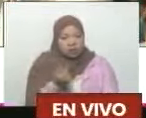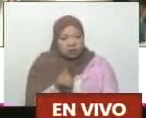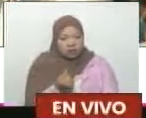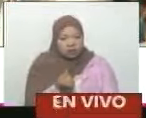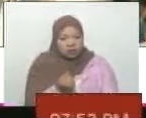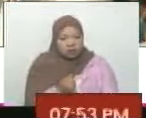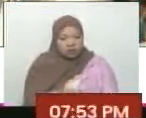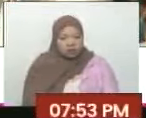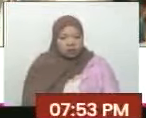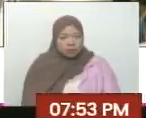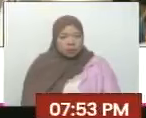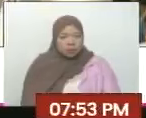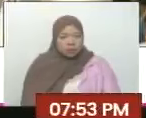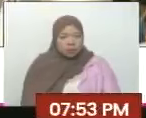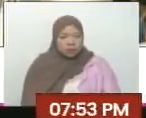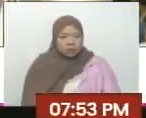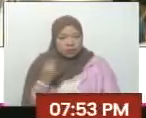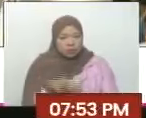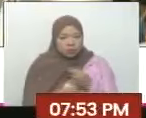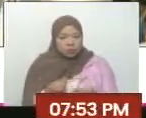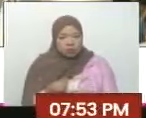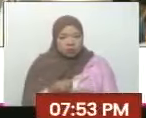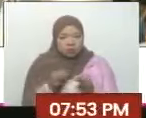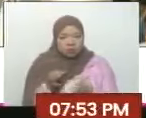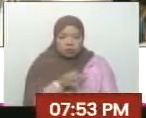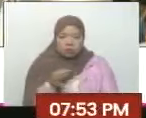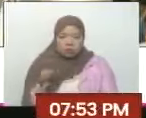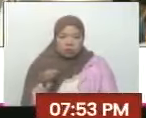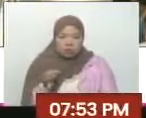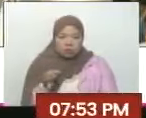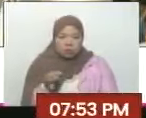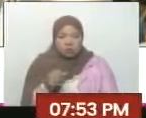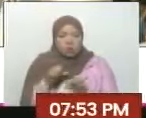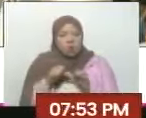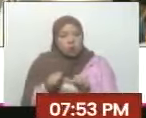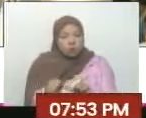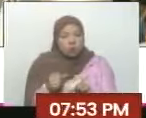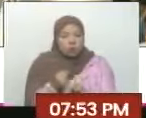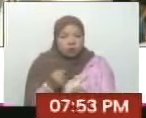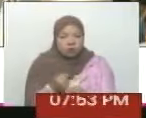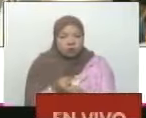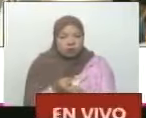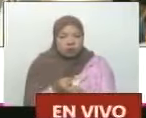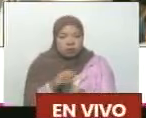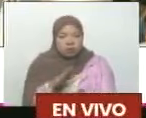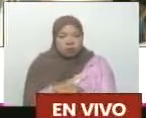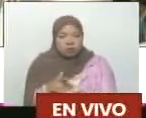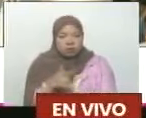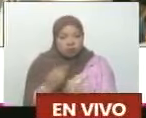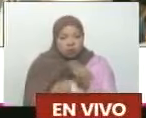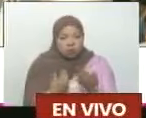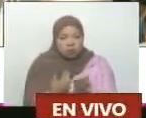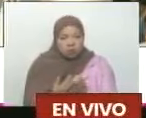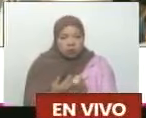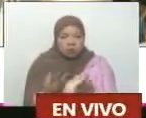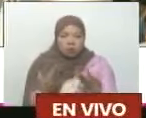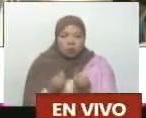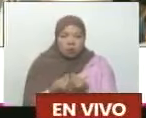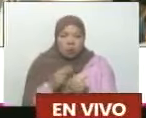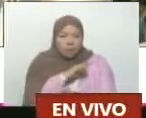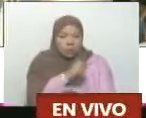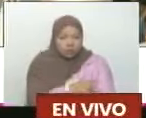que estamos en el camino correcto. Debemos perseverar porque están haciendo con mucho